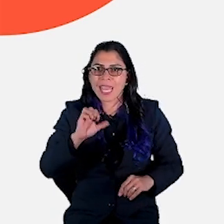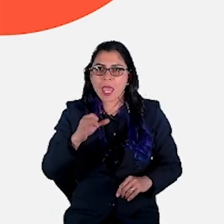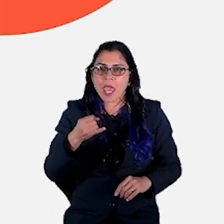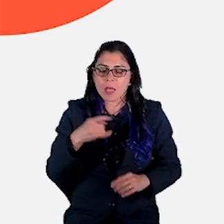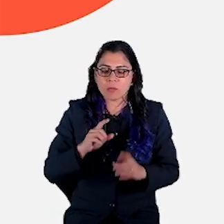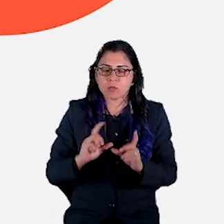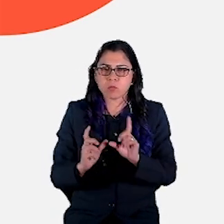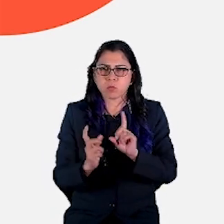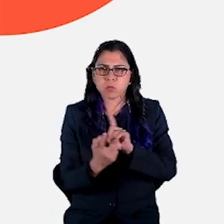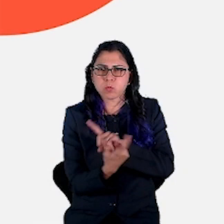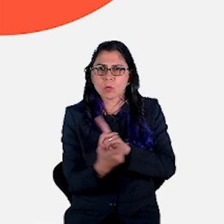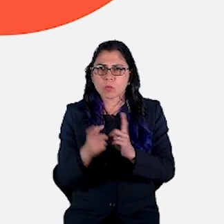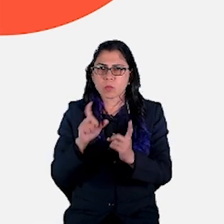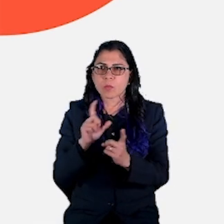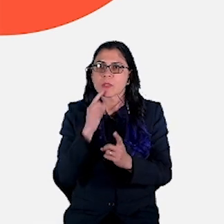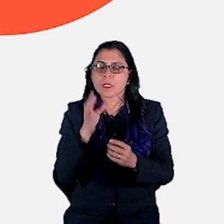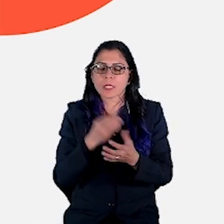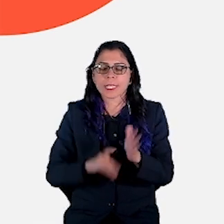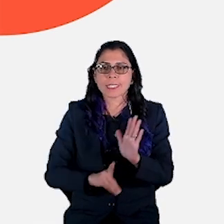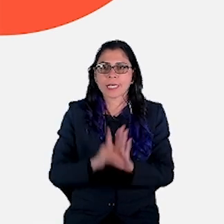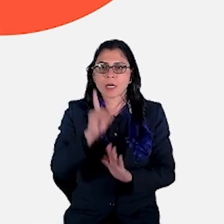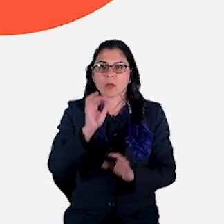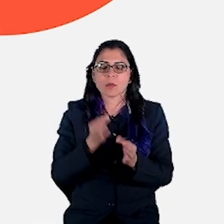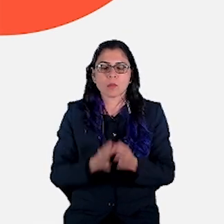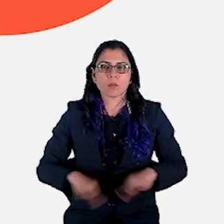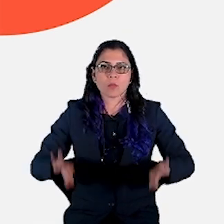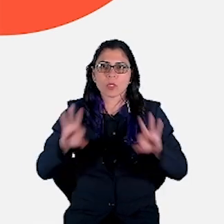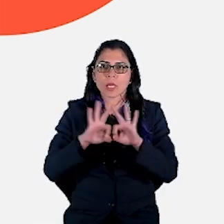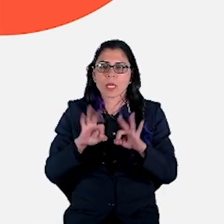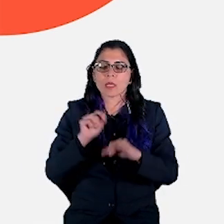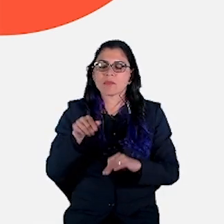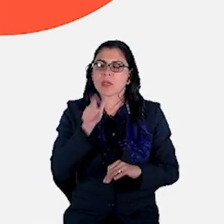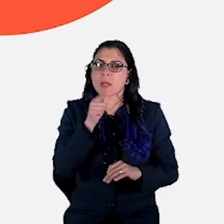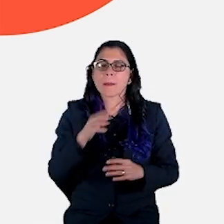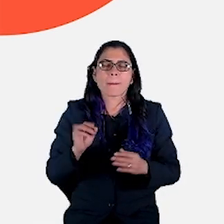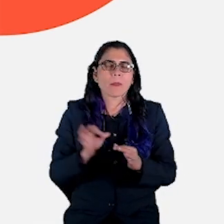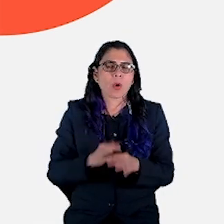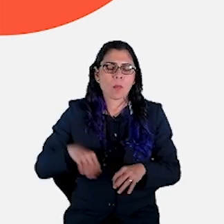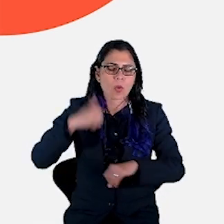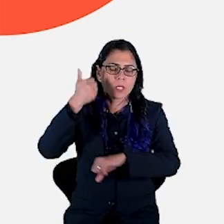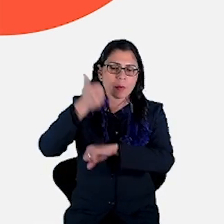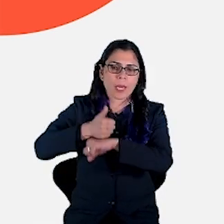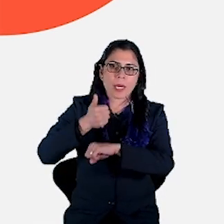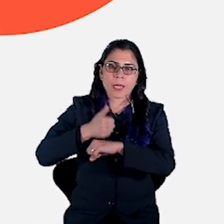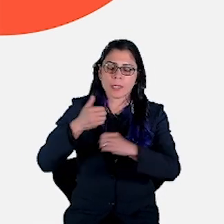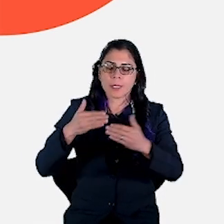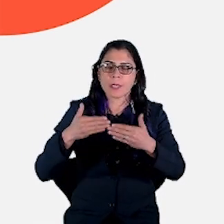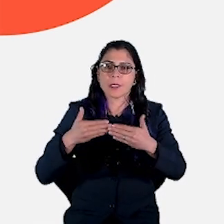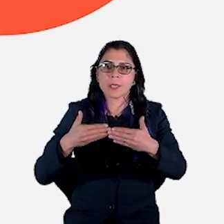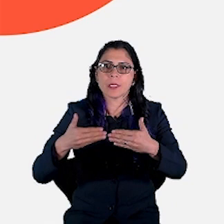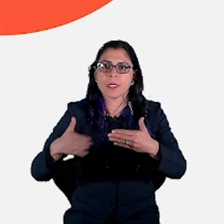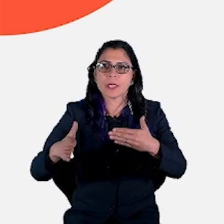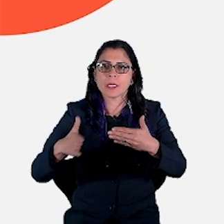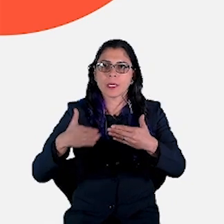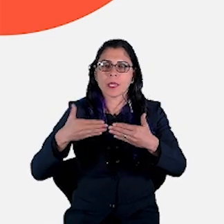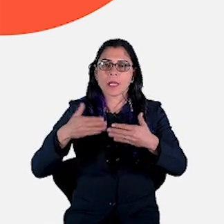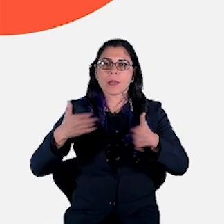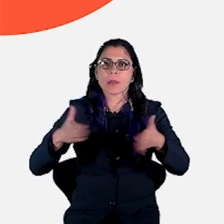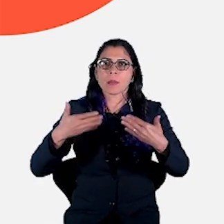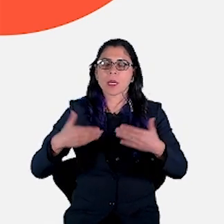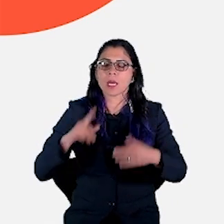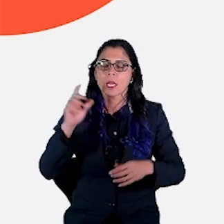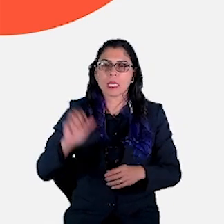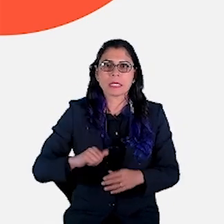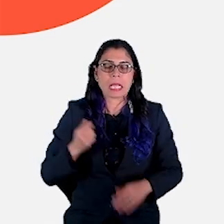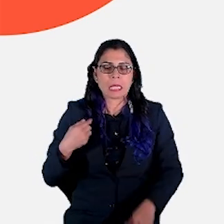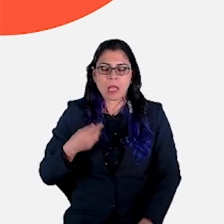desarrollo económico más importante por mucho tiempo ha sido el canal de Panamá un eje verde como le llamamos donde es